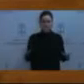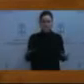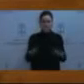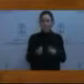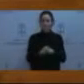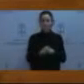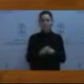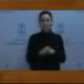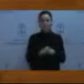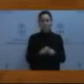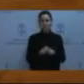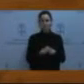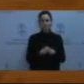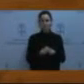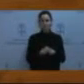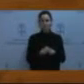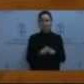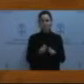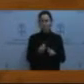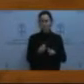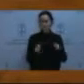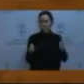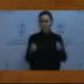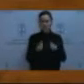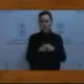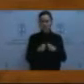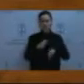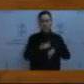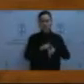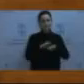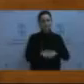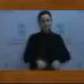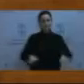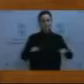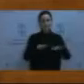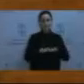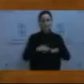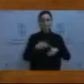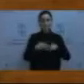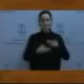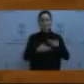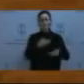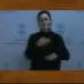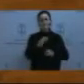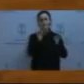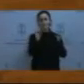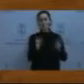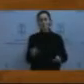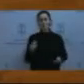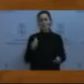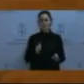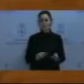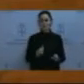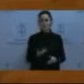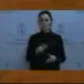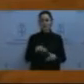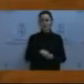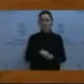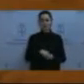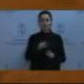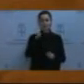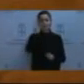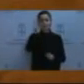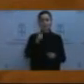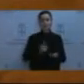acompañada, no ha llevado el mismo ritmo ni ha evolucionado de la misma manera en el mundo rural.